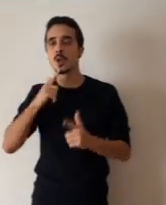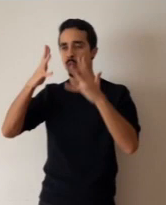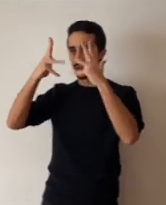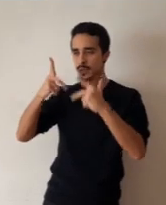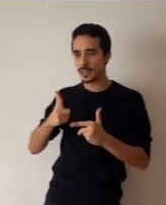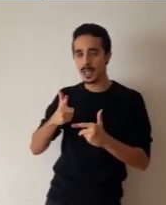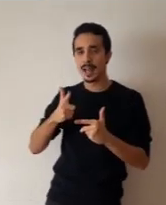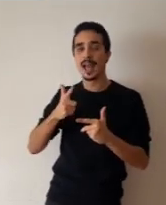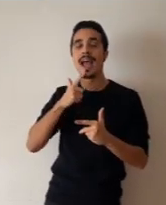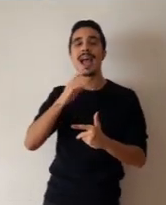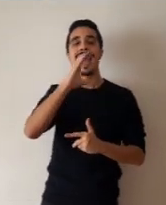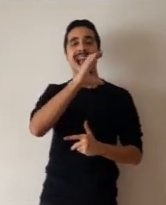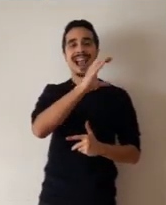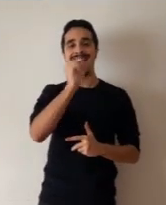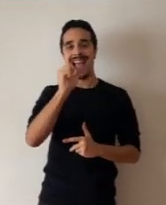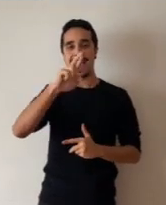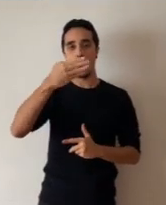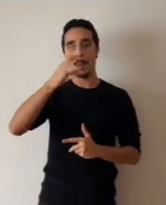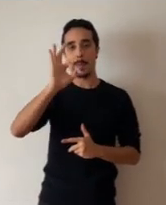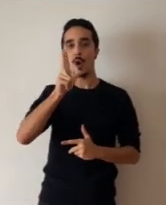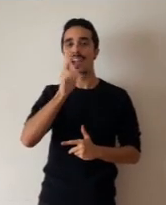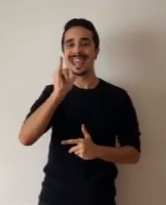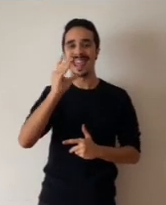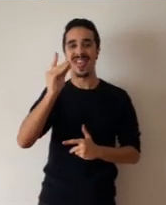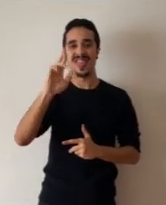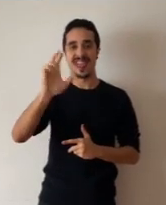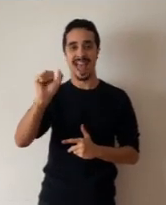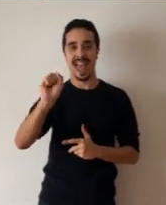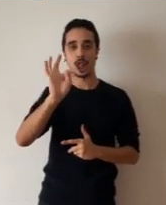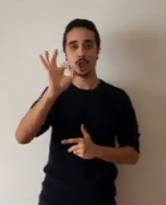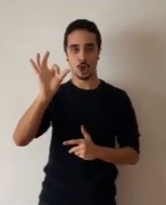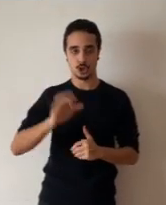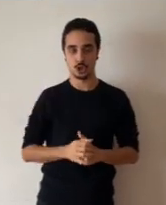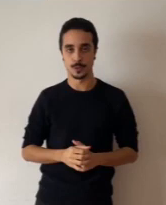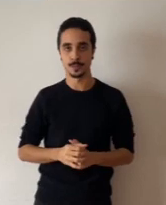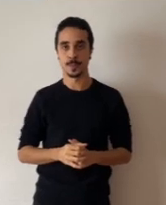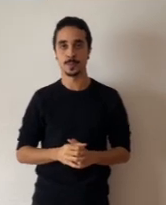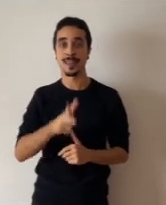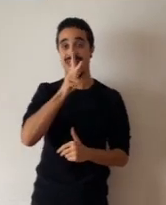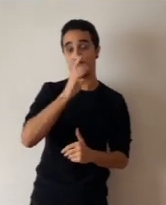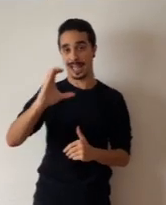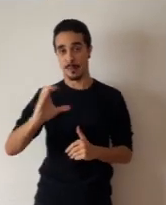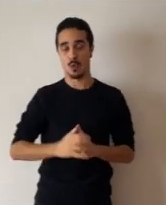En cuanto al conteo de raciones de carbohidratos, existe una cantidad a partir de la cual sea